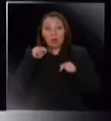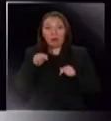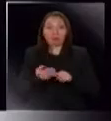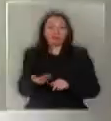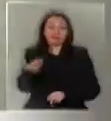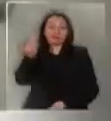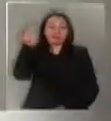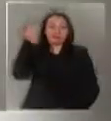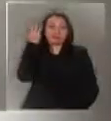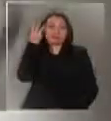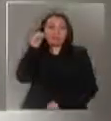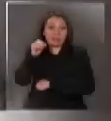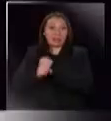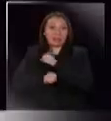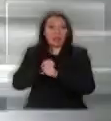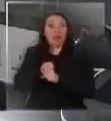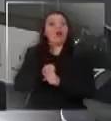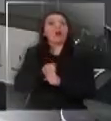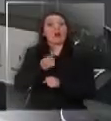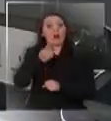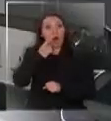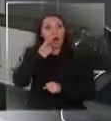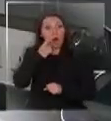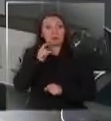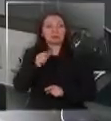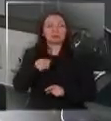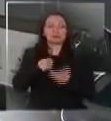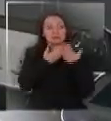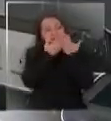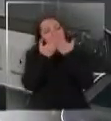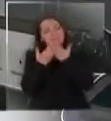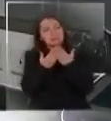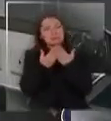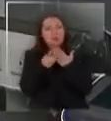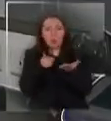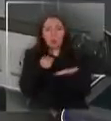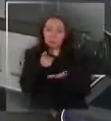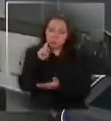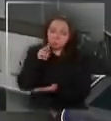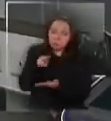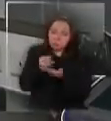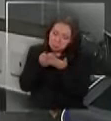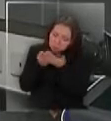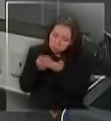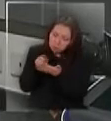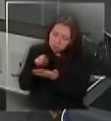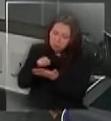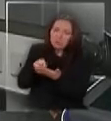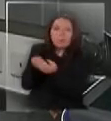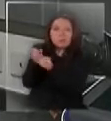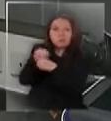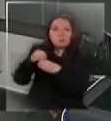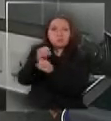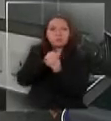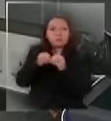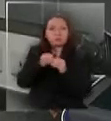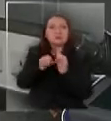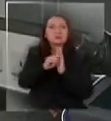hace 30 años, Martin Chalfy estaba estudiando este gusano, estaba interesado en sus células.